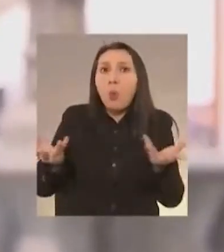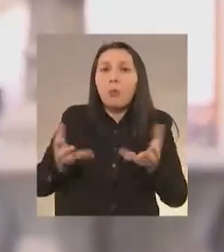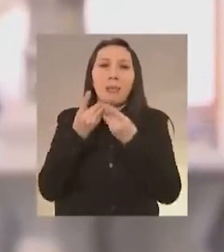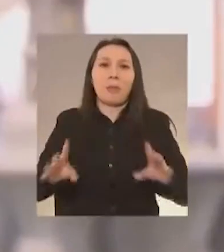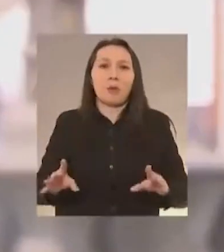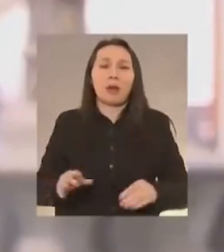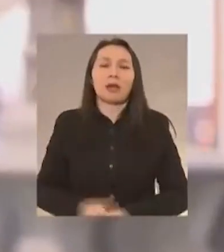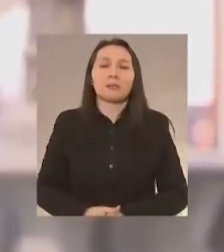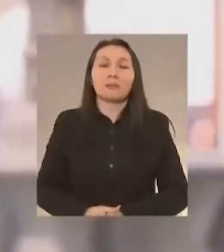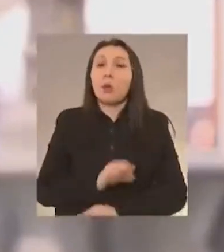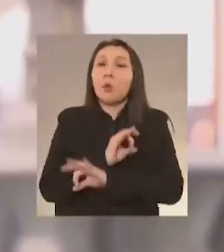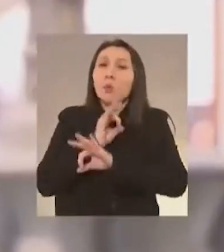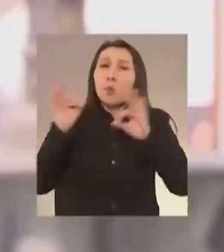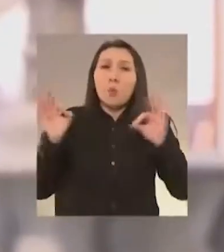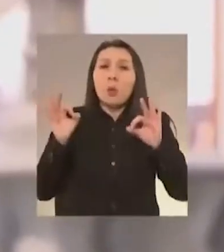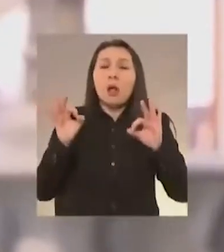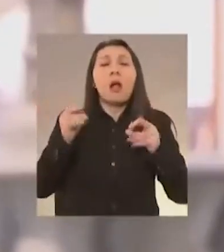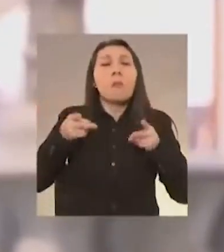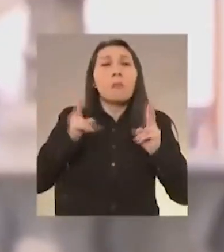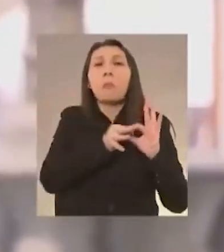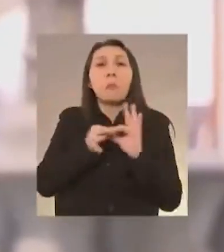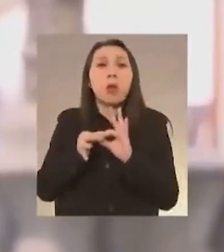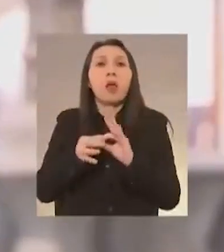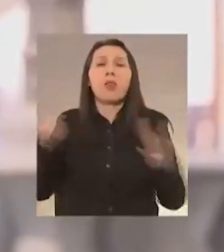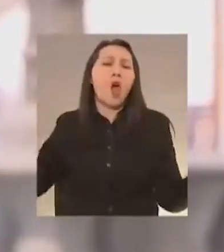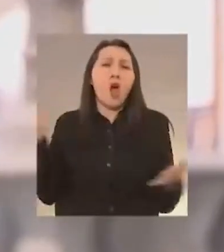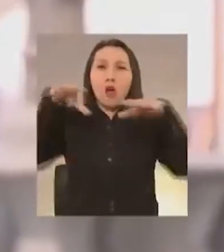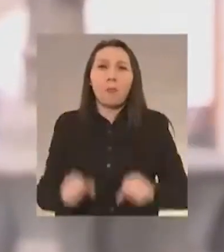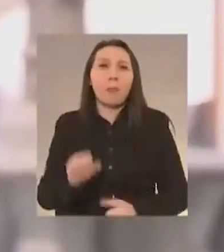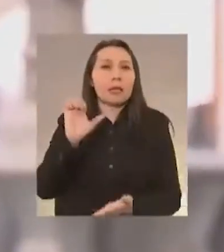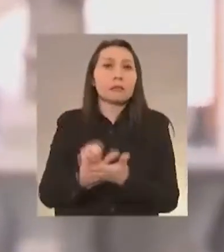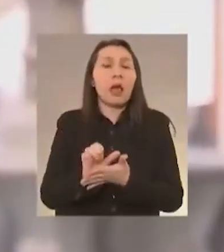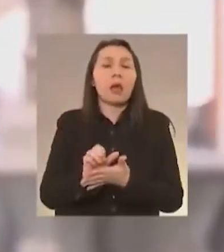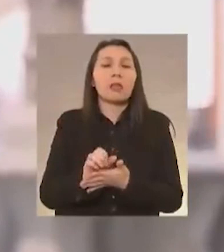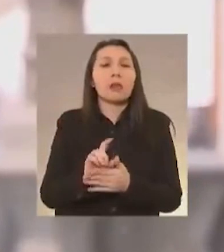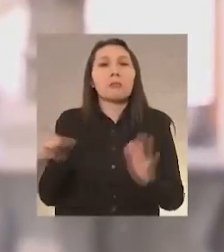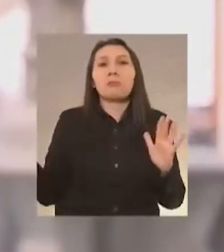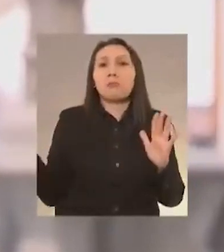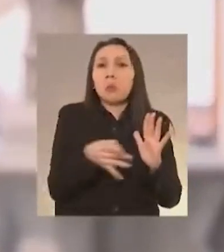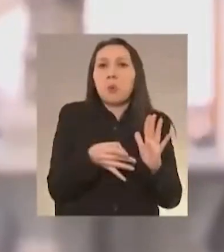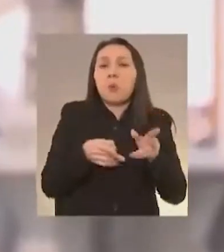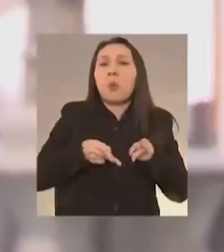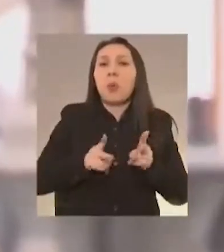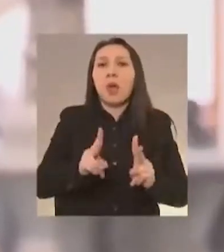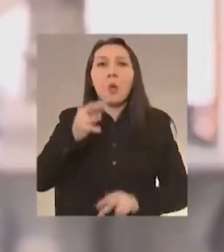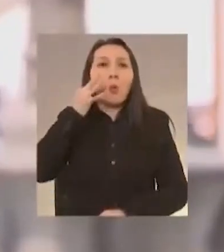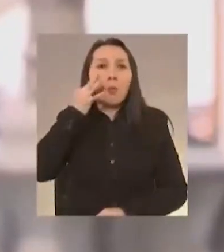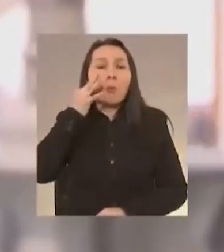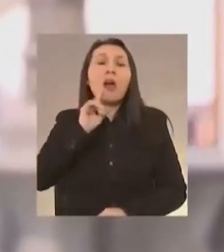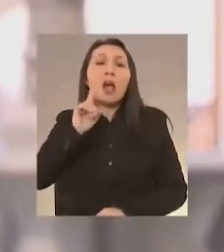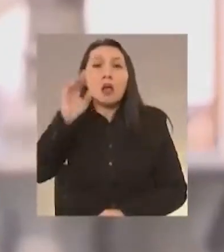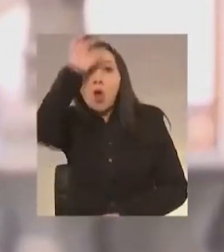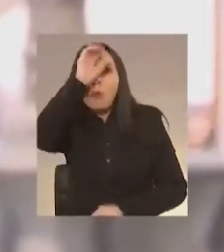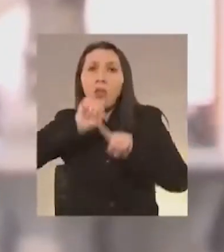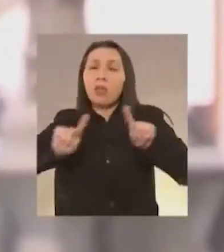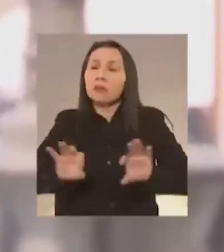democracia. Y que nunca es justificable un golpe de Estado ni vulnerar los derechos humanos de quienes piensan